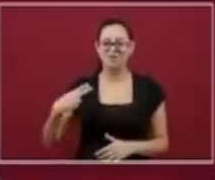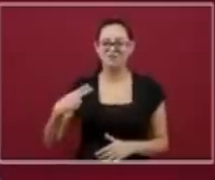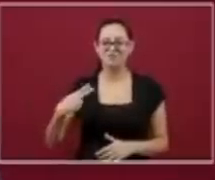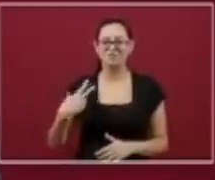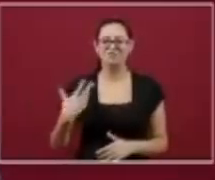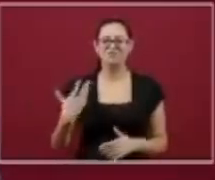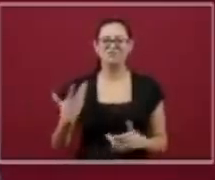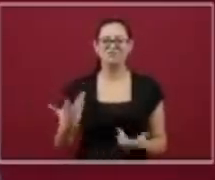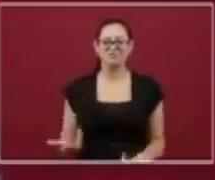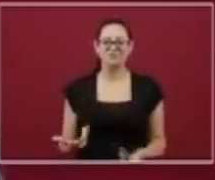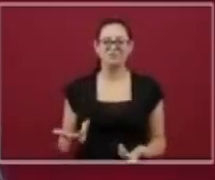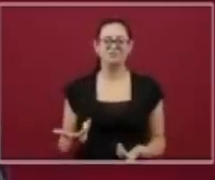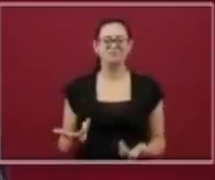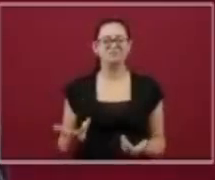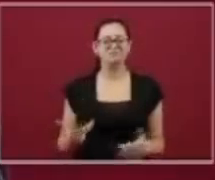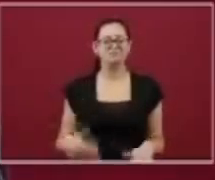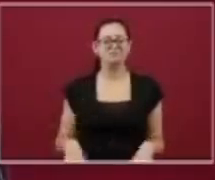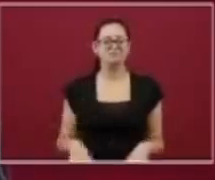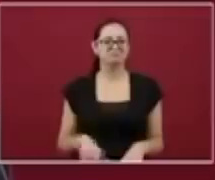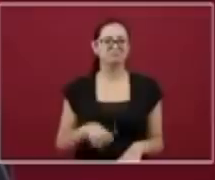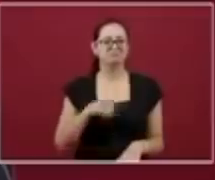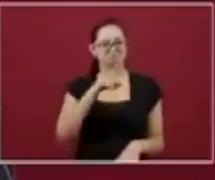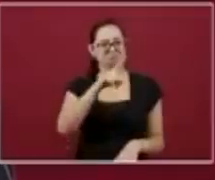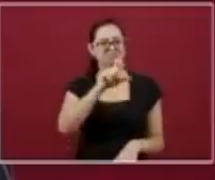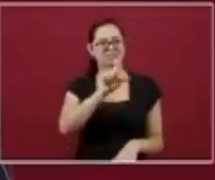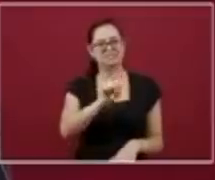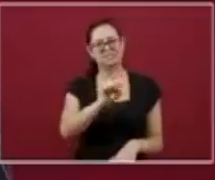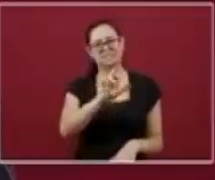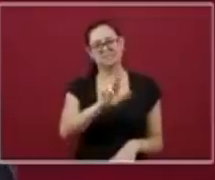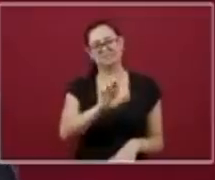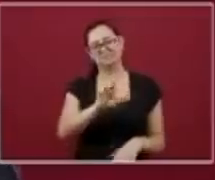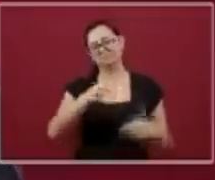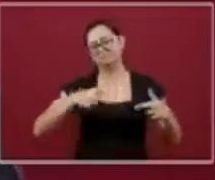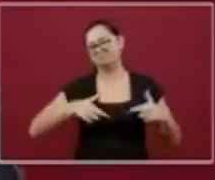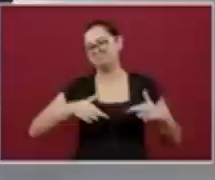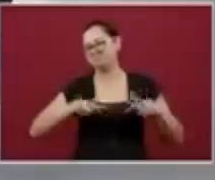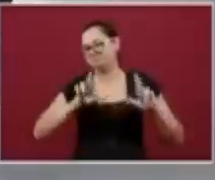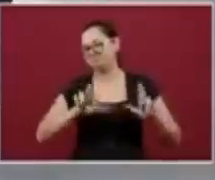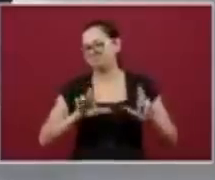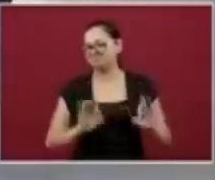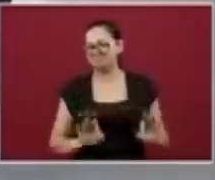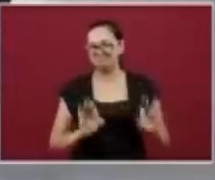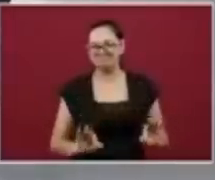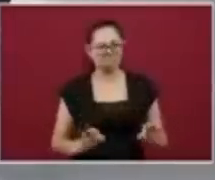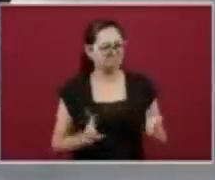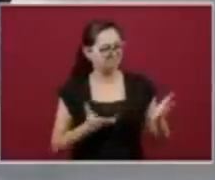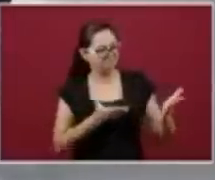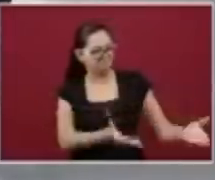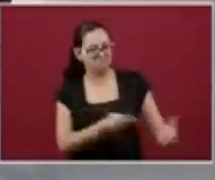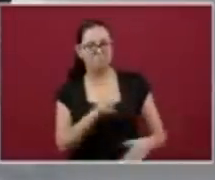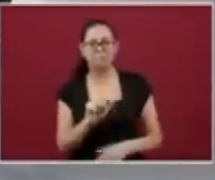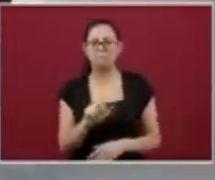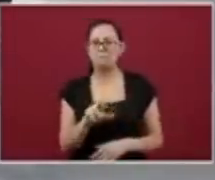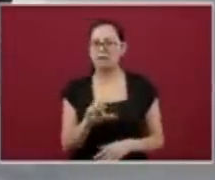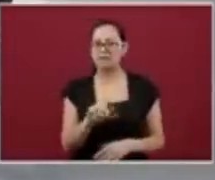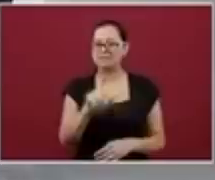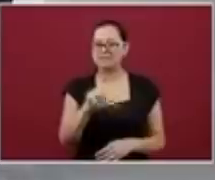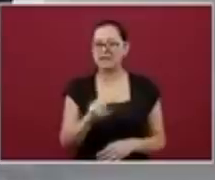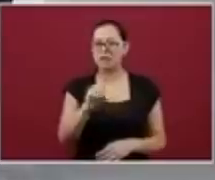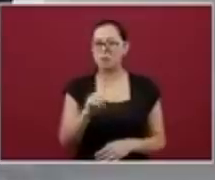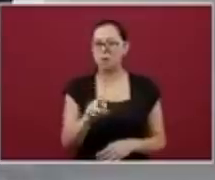de estar bien representado en la Secretaría de Relaciones Exteriores. Marcelo Ebrard es un